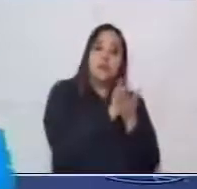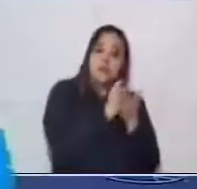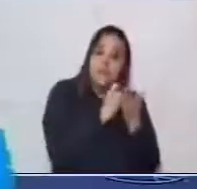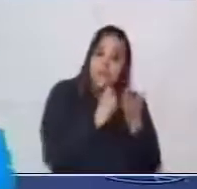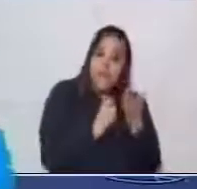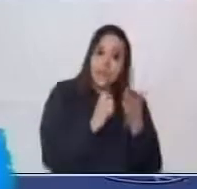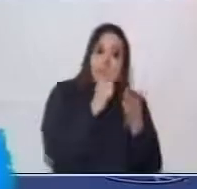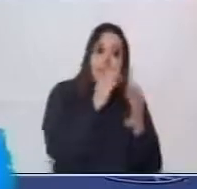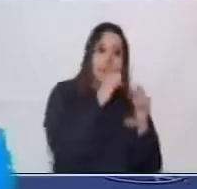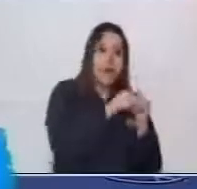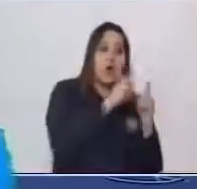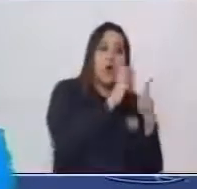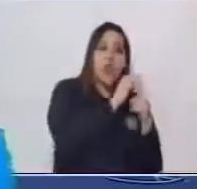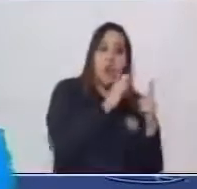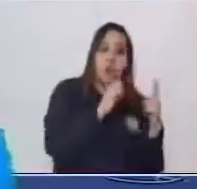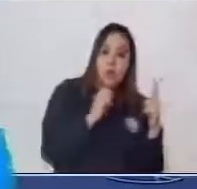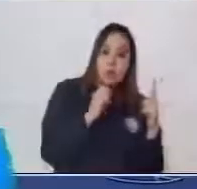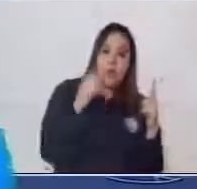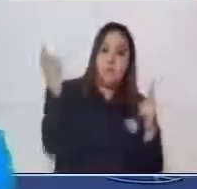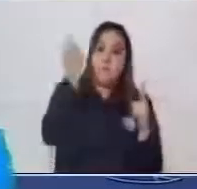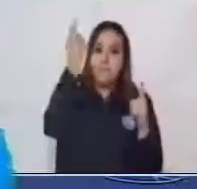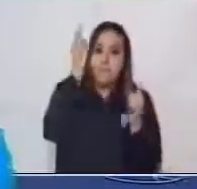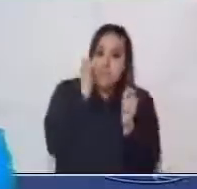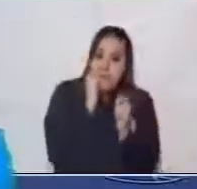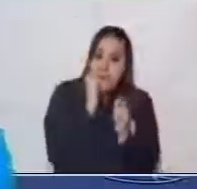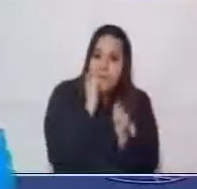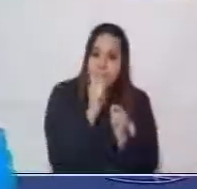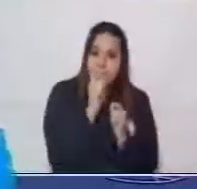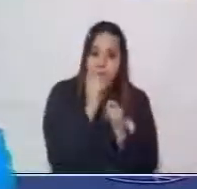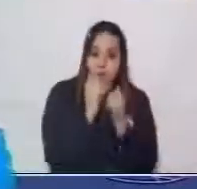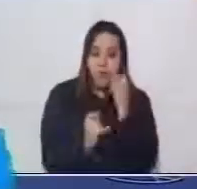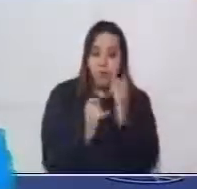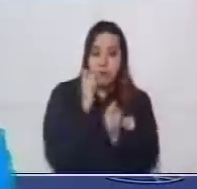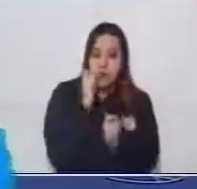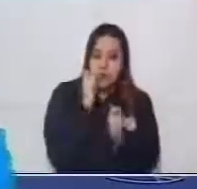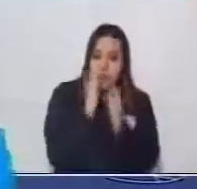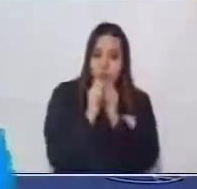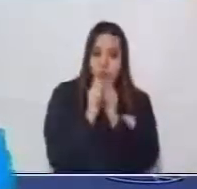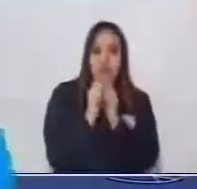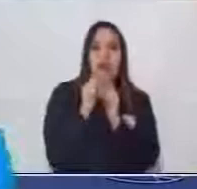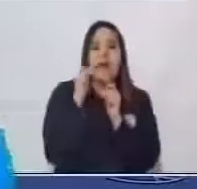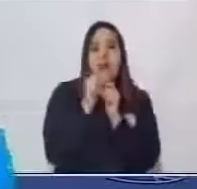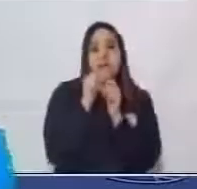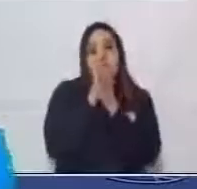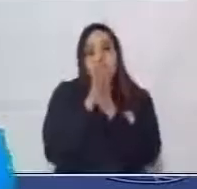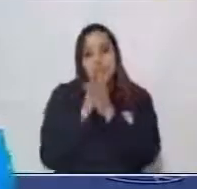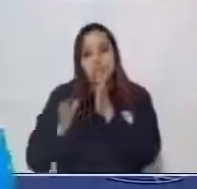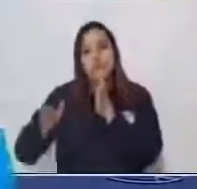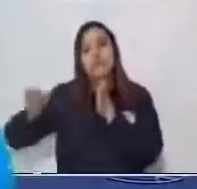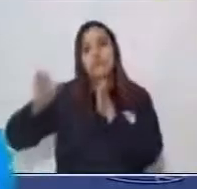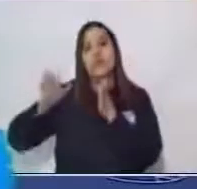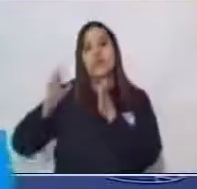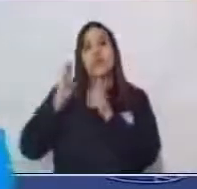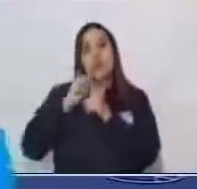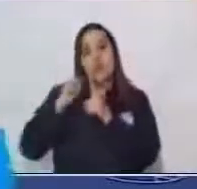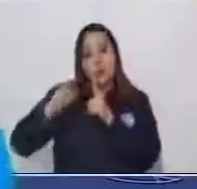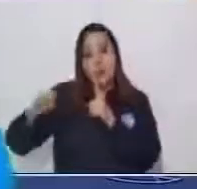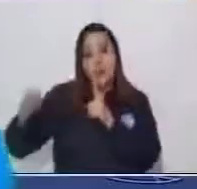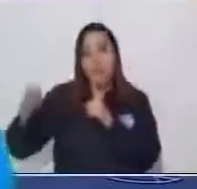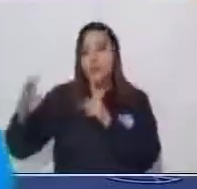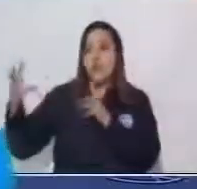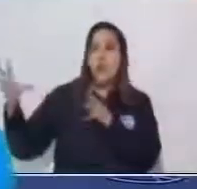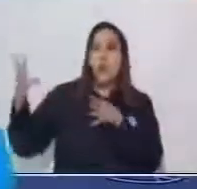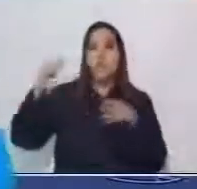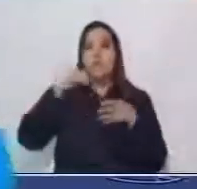oración principal termina con el punto y luego siguen las ideas secundarias que van a profundizar o ampliar la